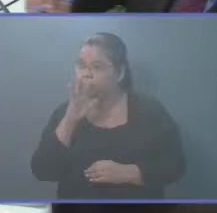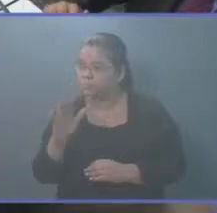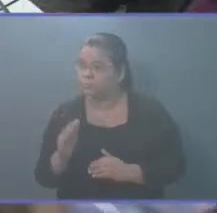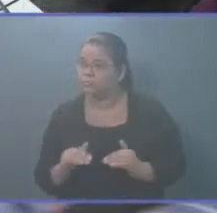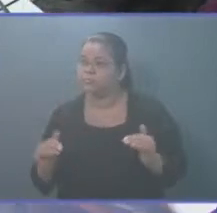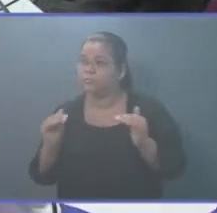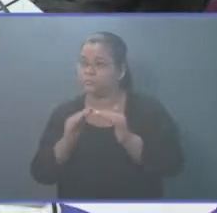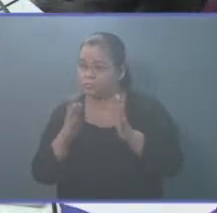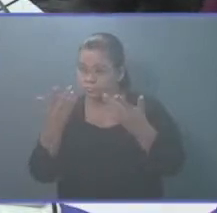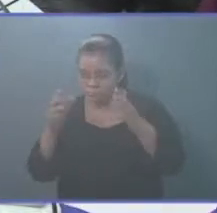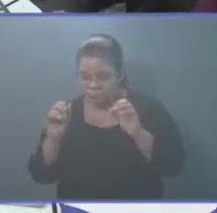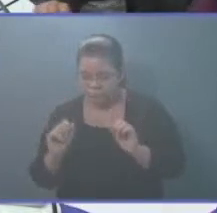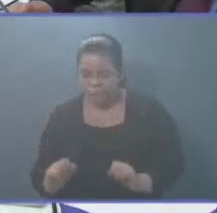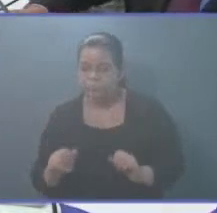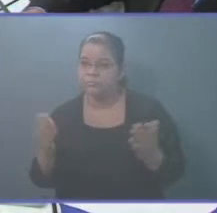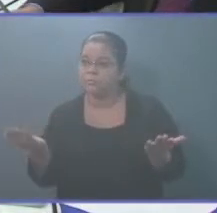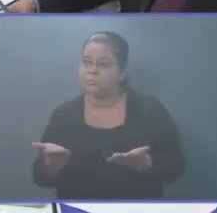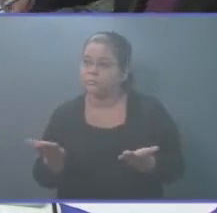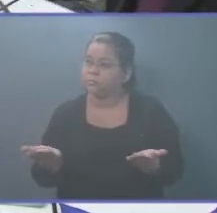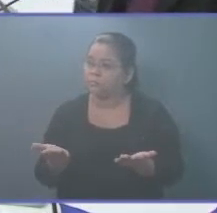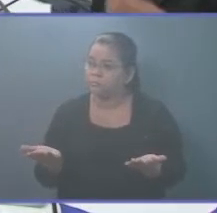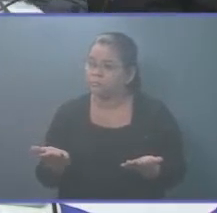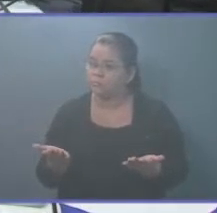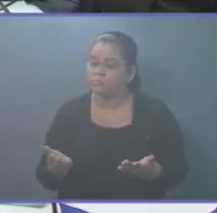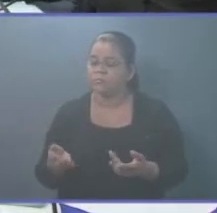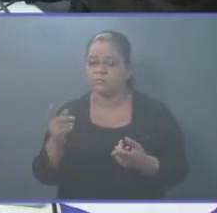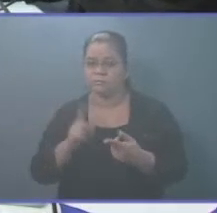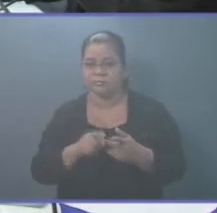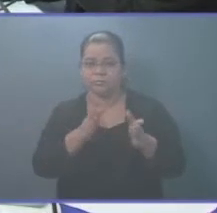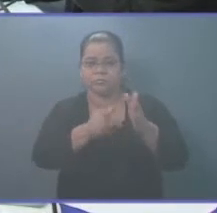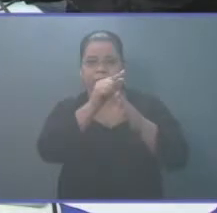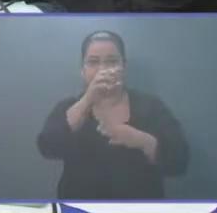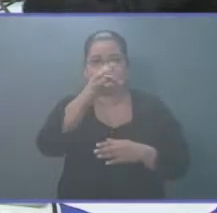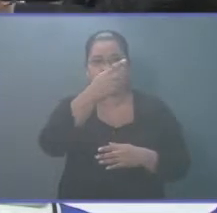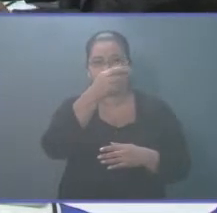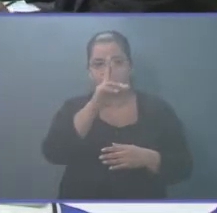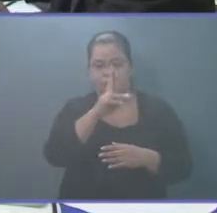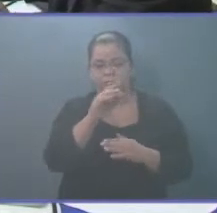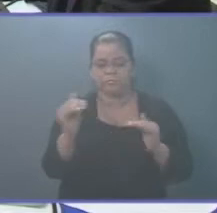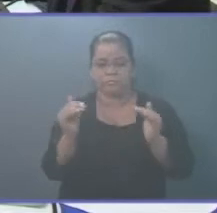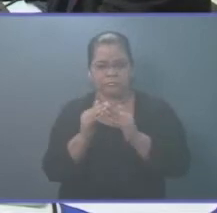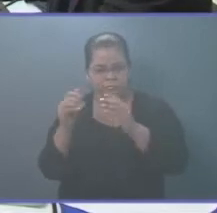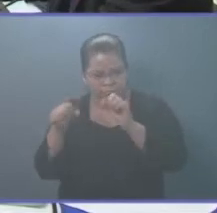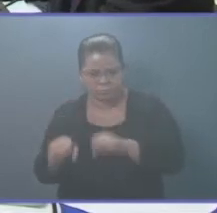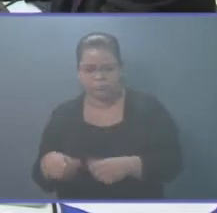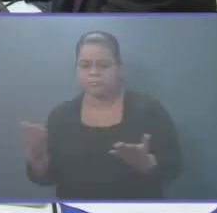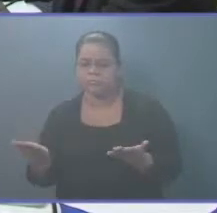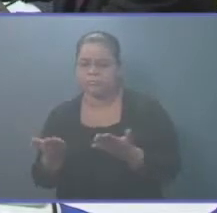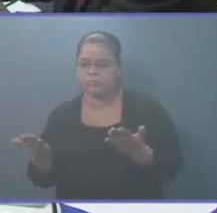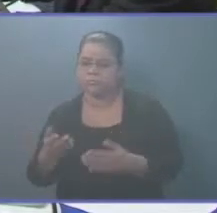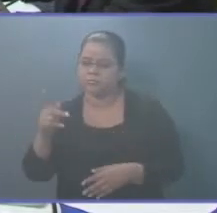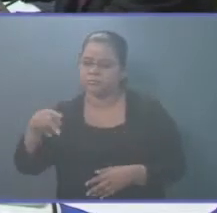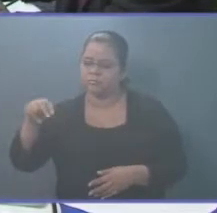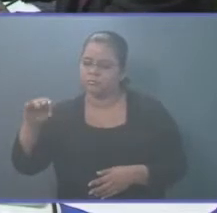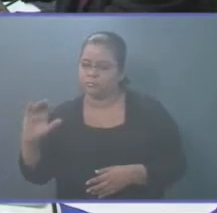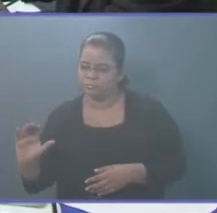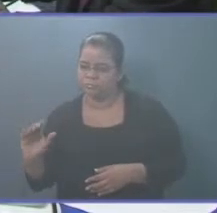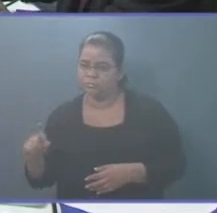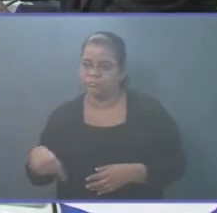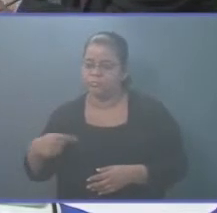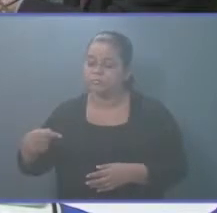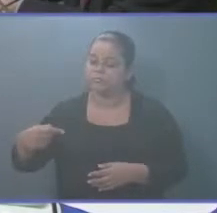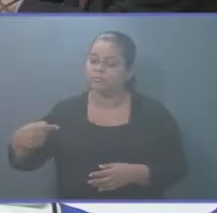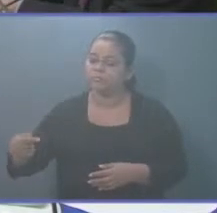lo puede hacer Fiscalía, e incluso también lo puede hacer policía cuando en